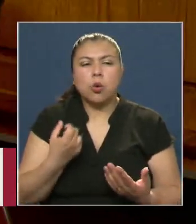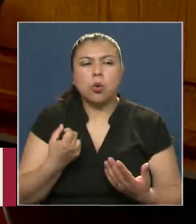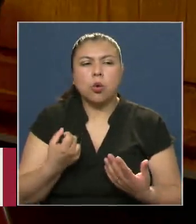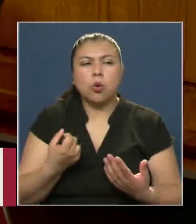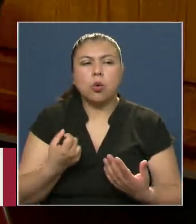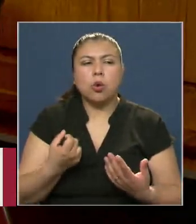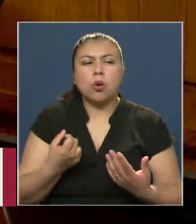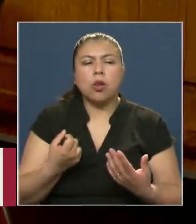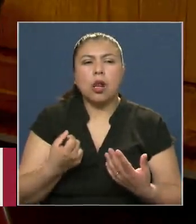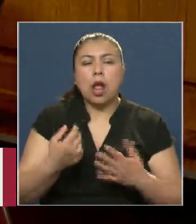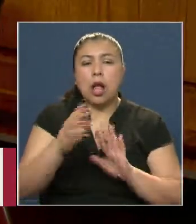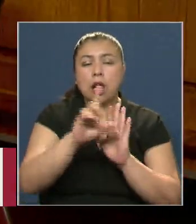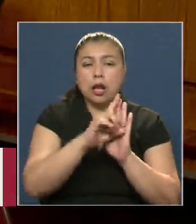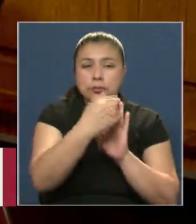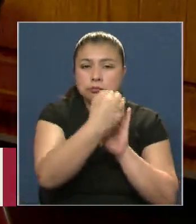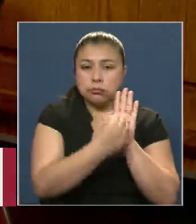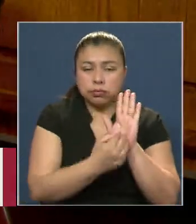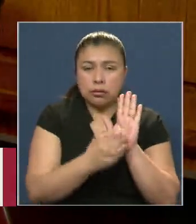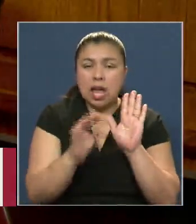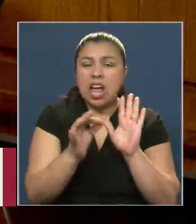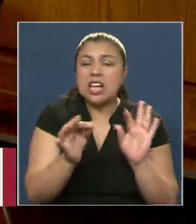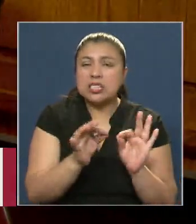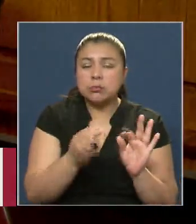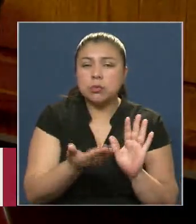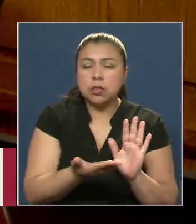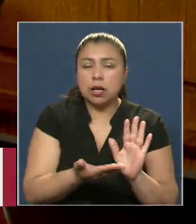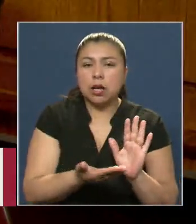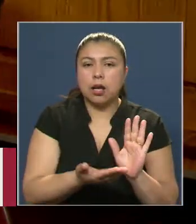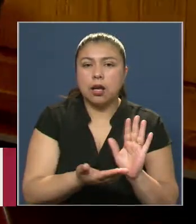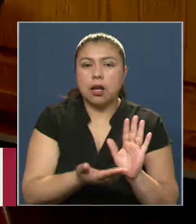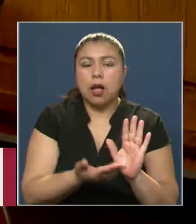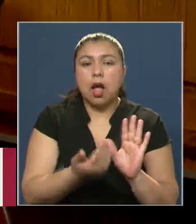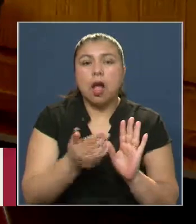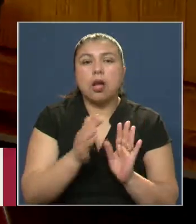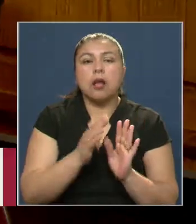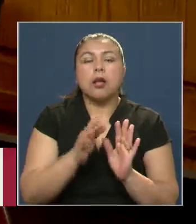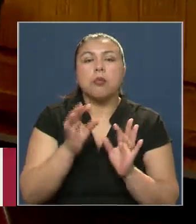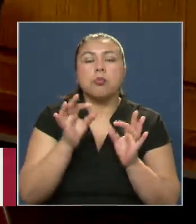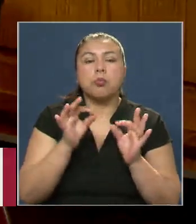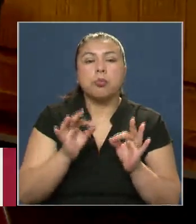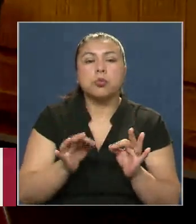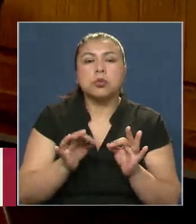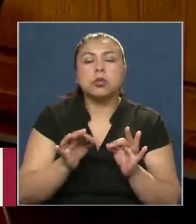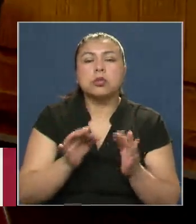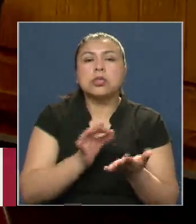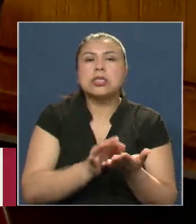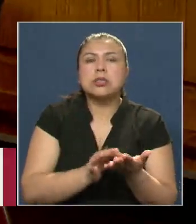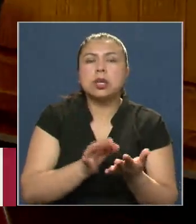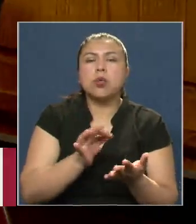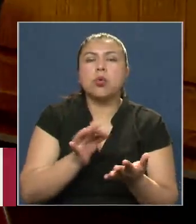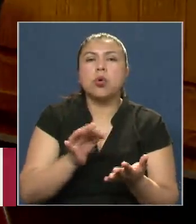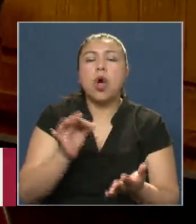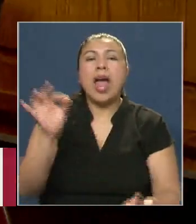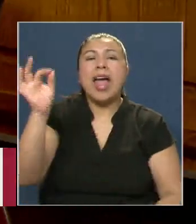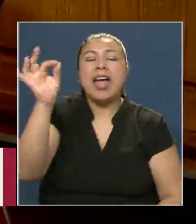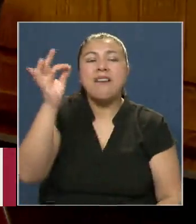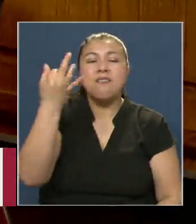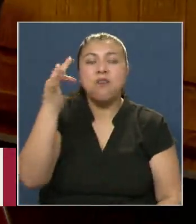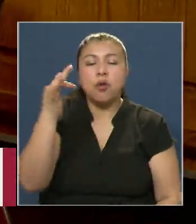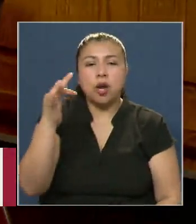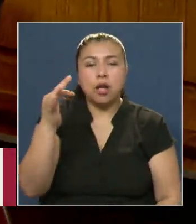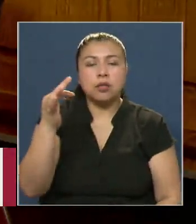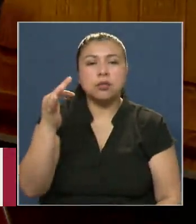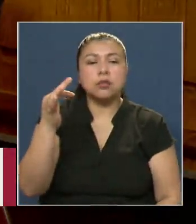aquí en la ley algunos, que tienen que ver con, por ejemplo, el seguro en salud, un seguro en FONASA, que está